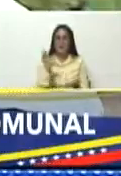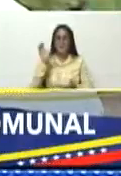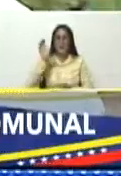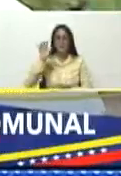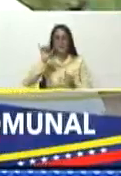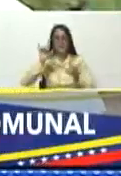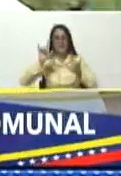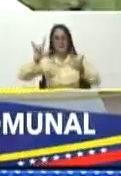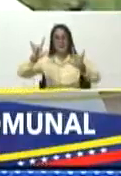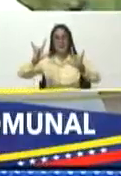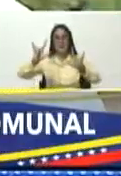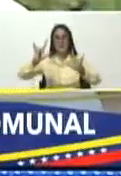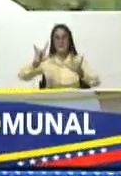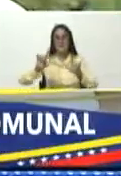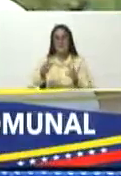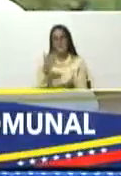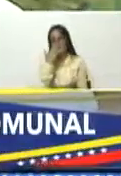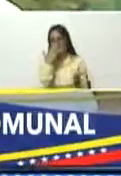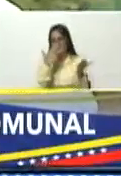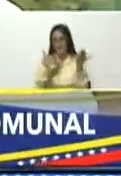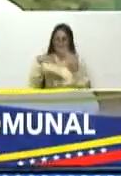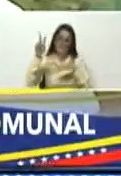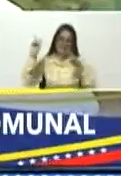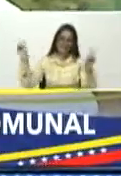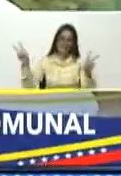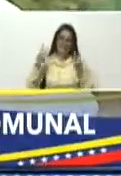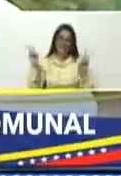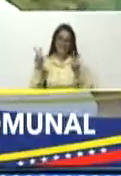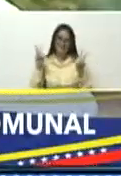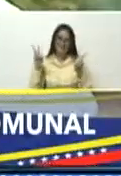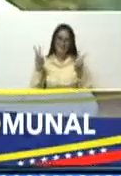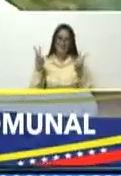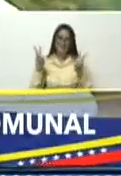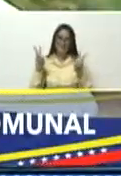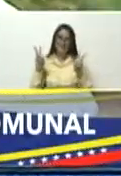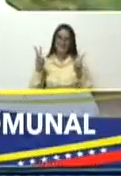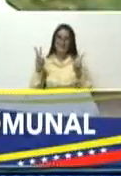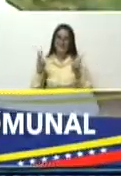amada. Hasta la victoria. ¡Victoria siempre!